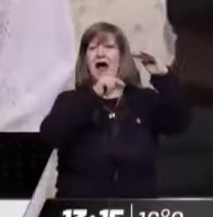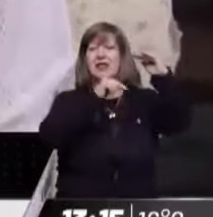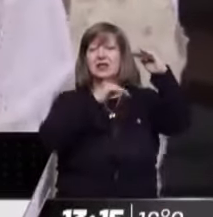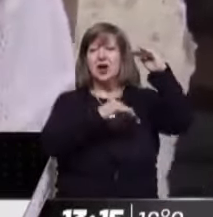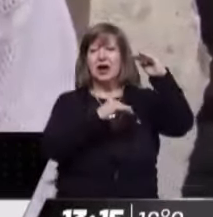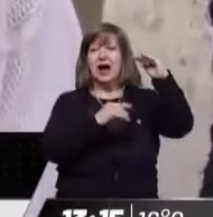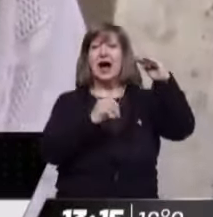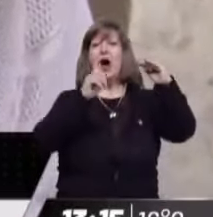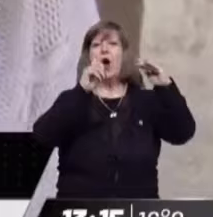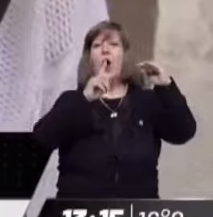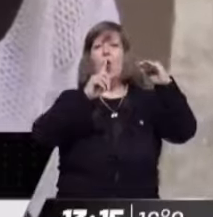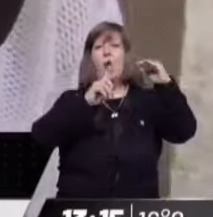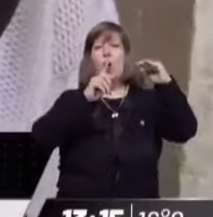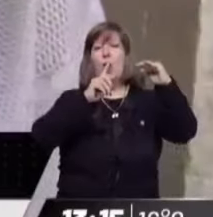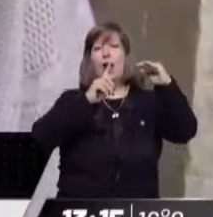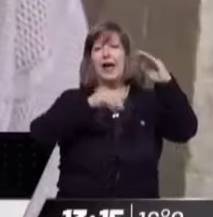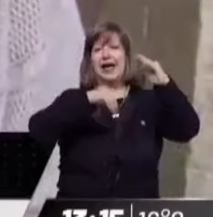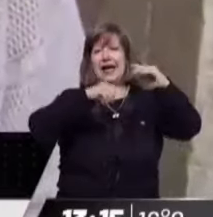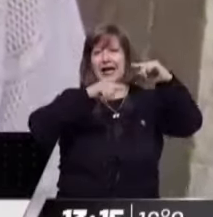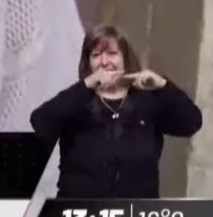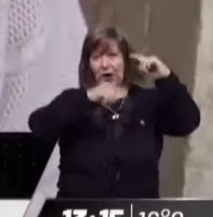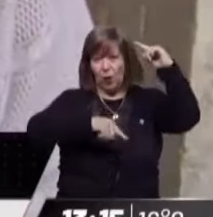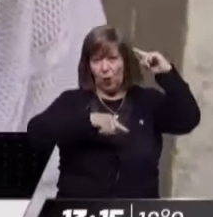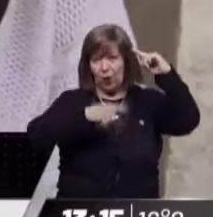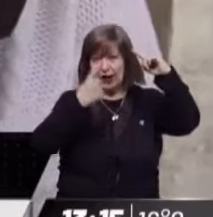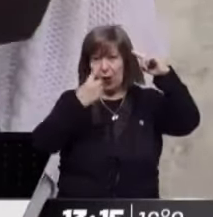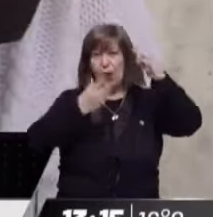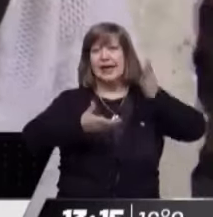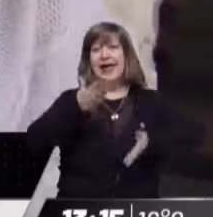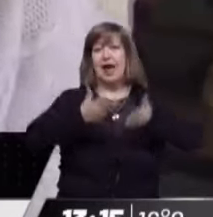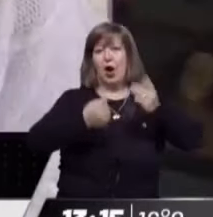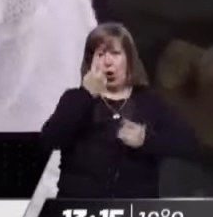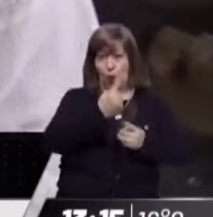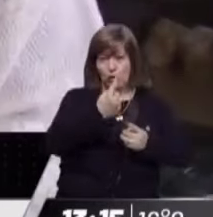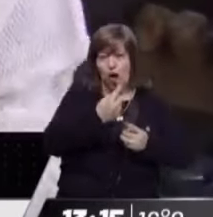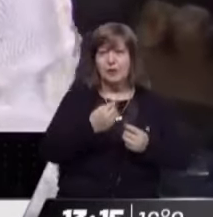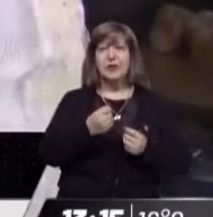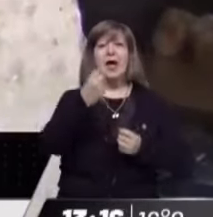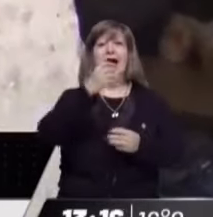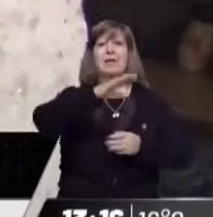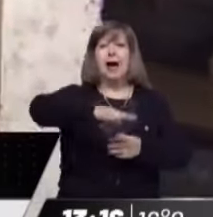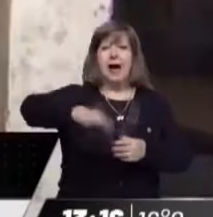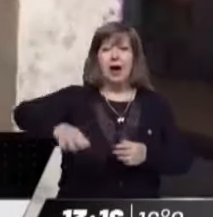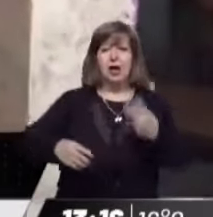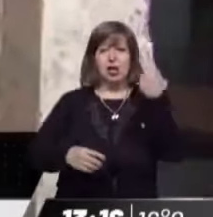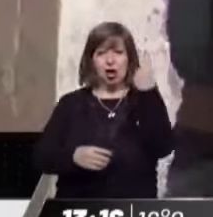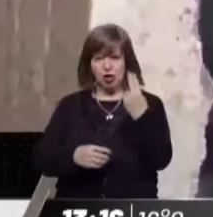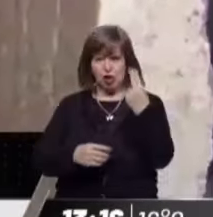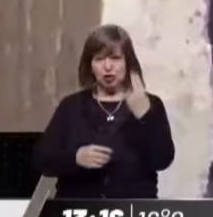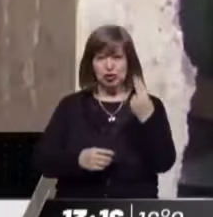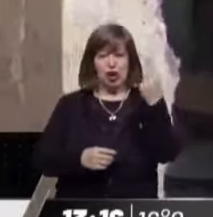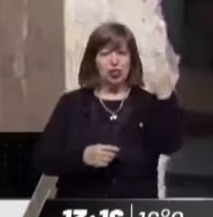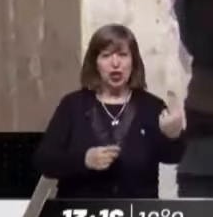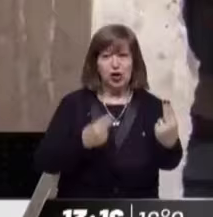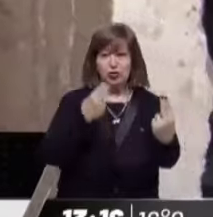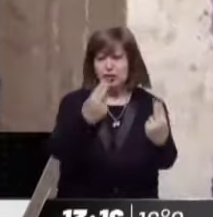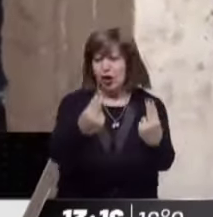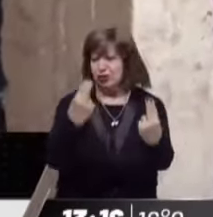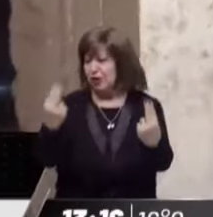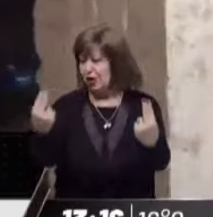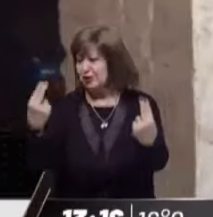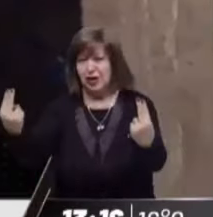a entregar dos cajas a cada niño no se imaginan la emoción que hay acá en horneritos y por eso vamos a